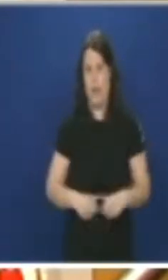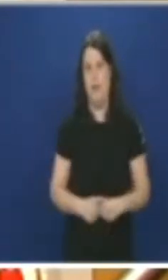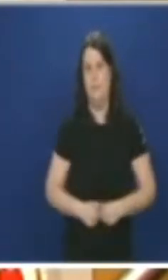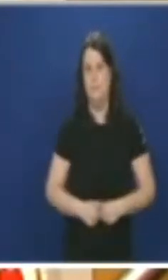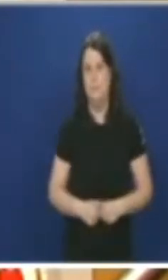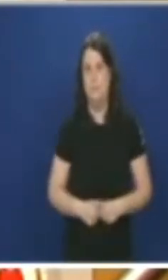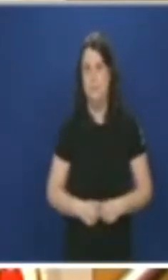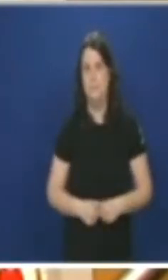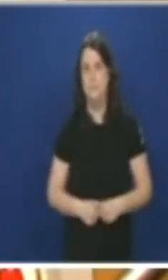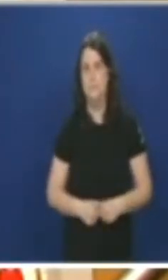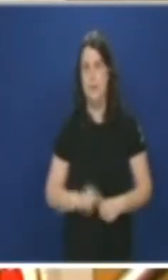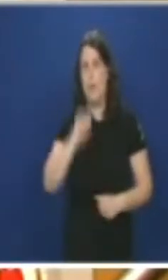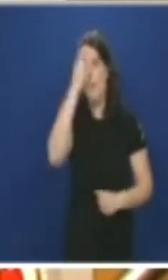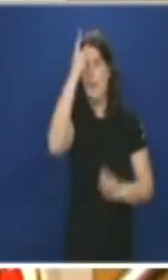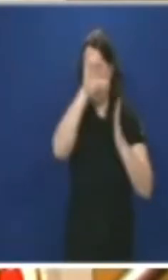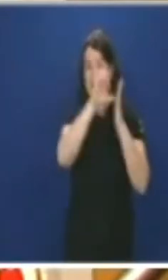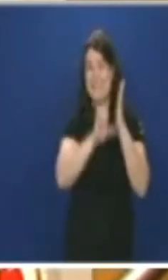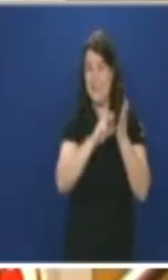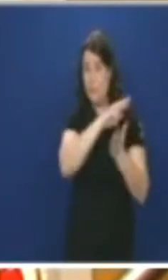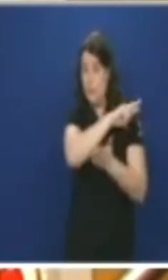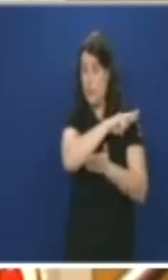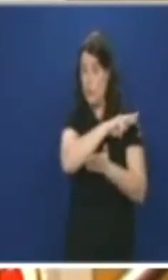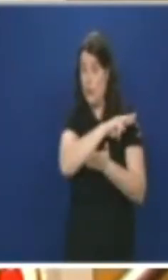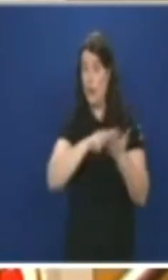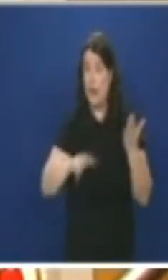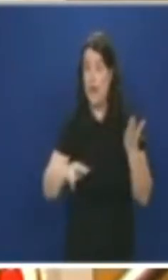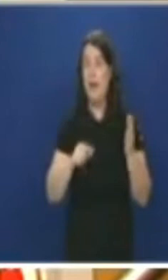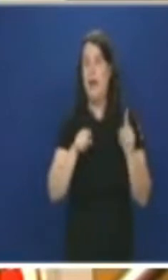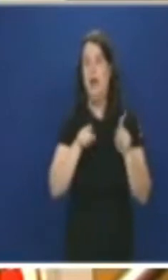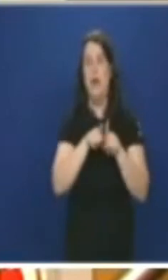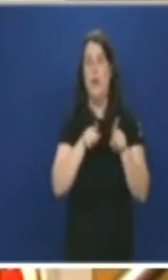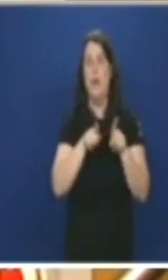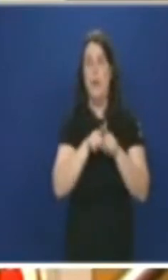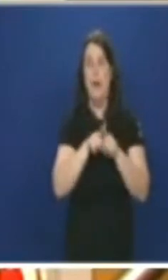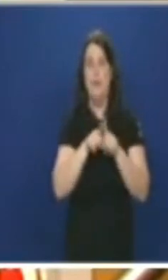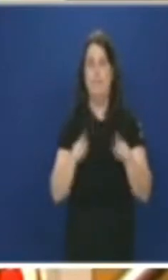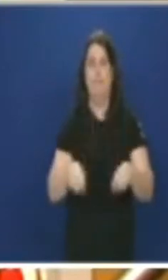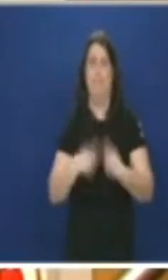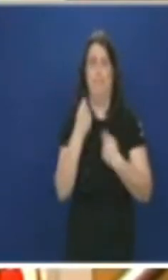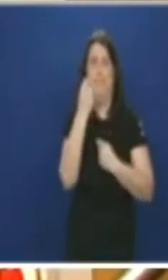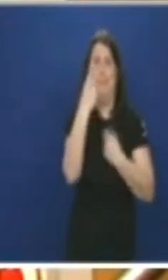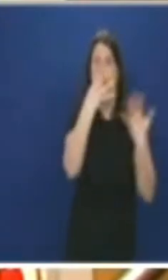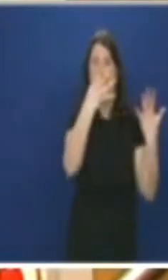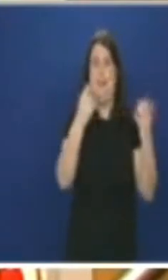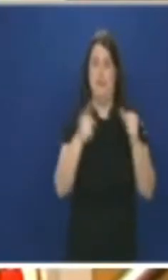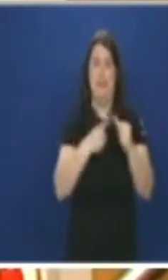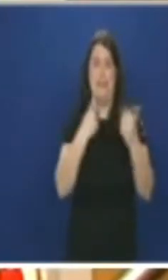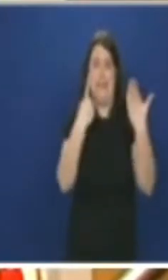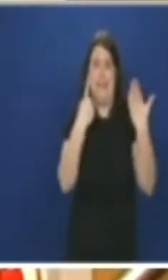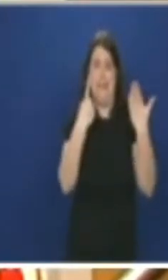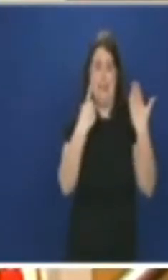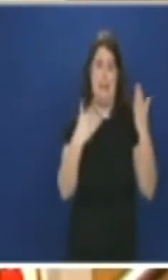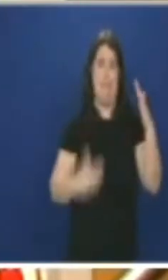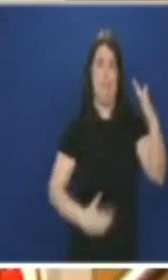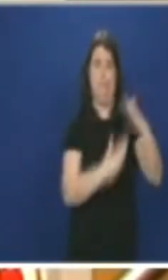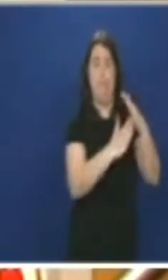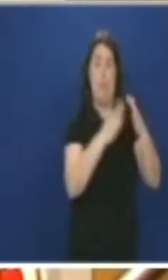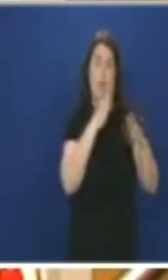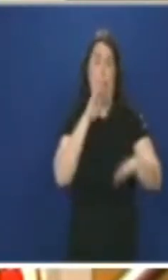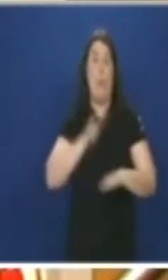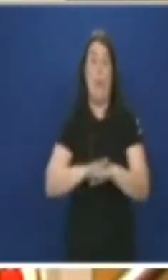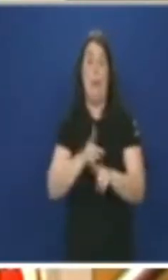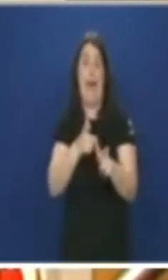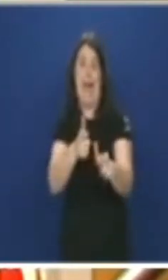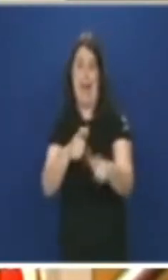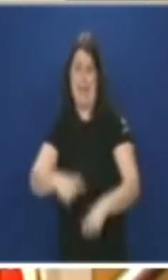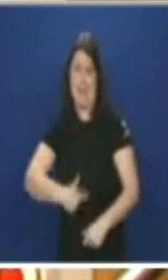no primeiro Estatuto de Autonomía que foi esnaquizado en 1936, coa Guerra Civil. Están